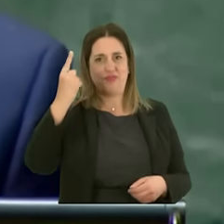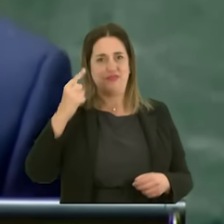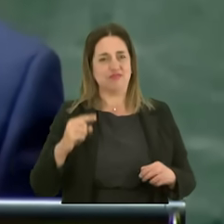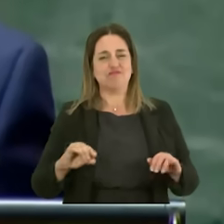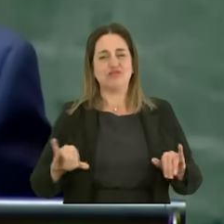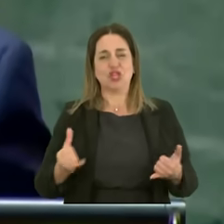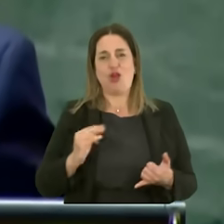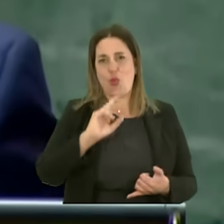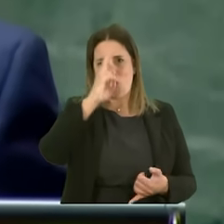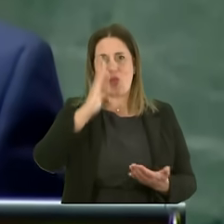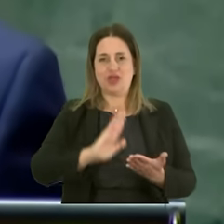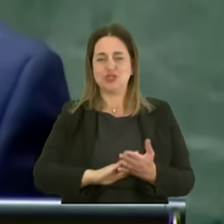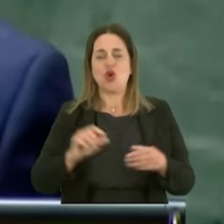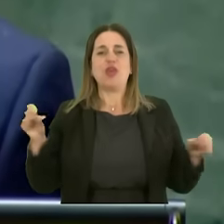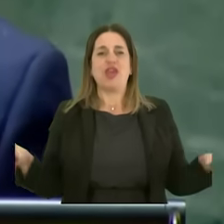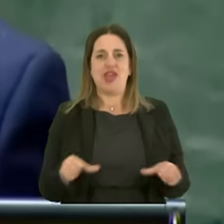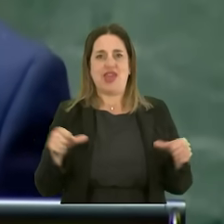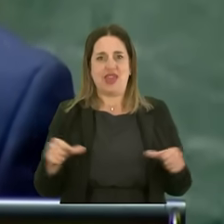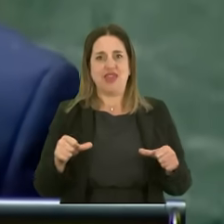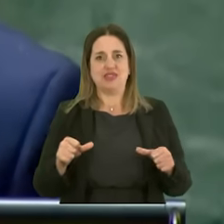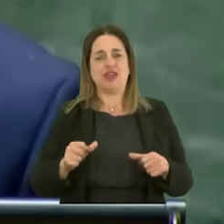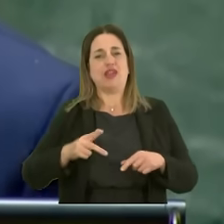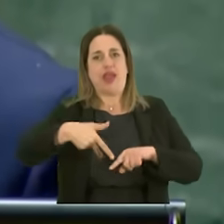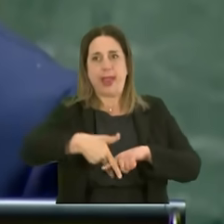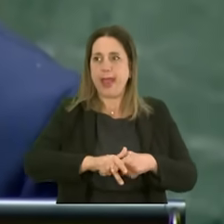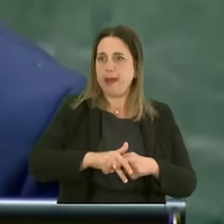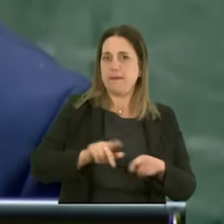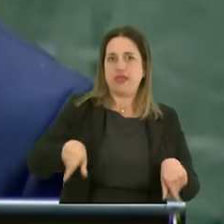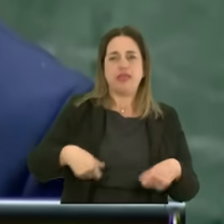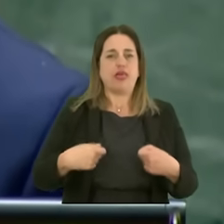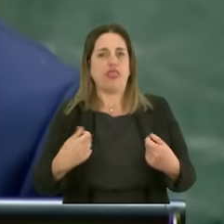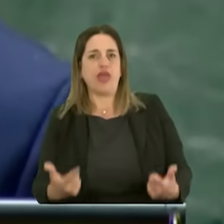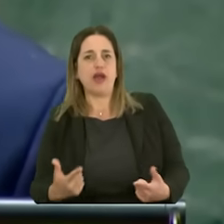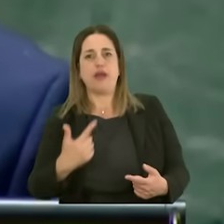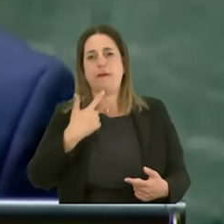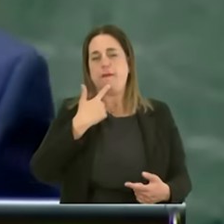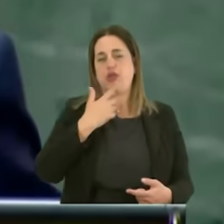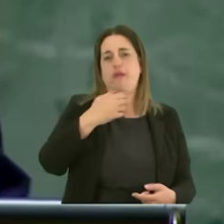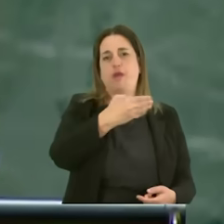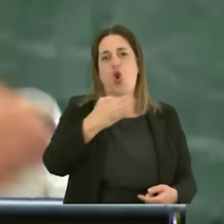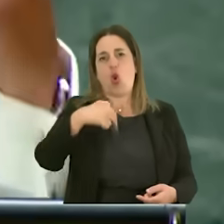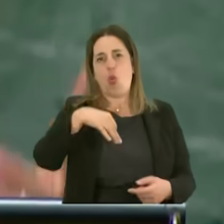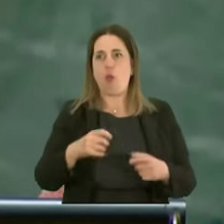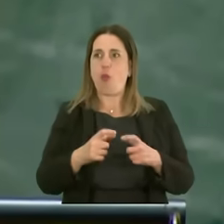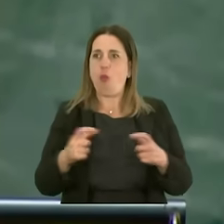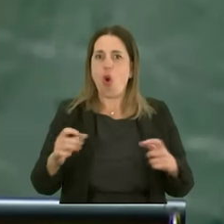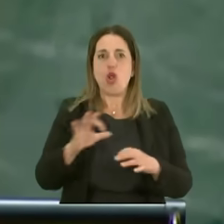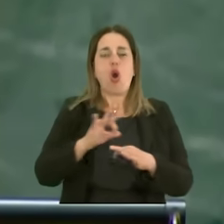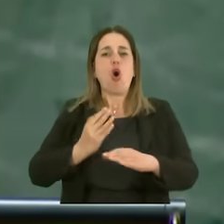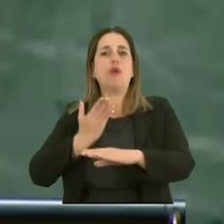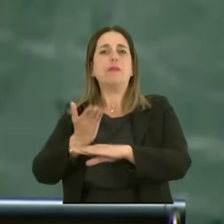pionero en emitir instrumentos como bonos o acceder a